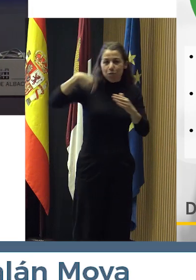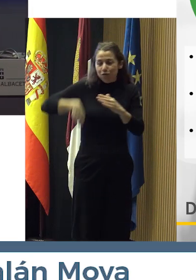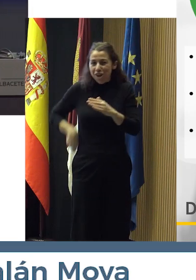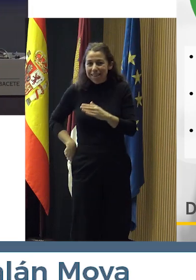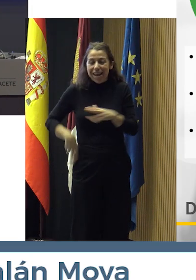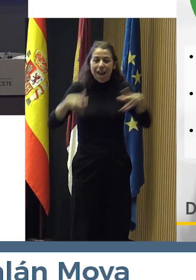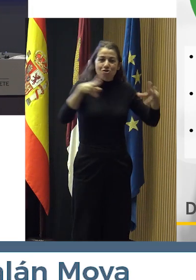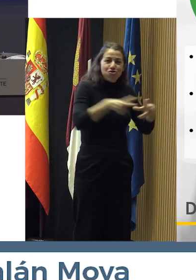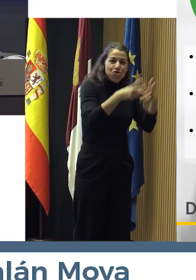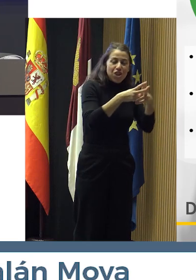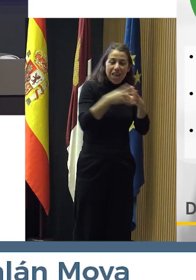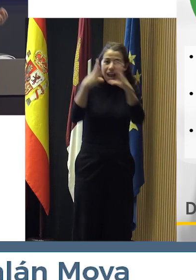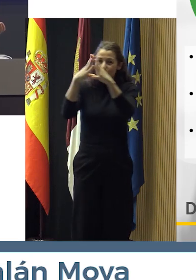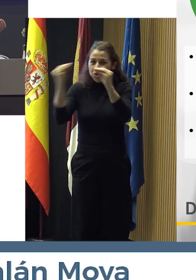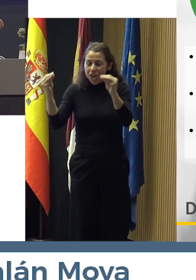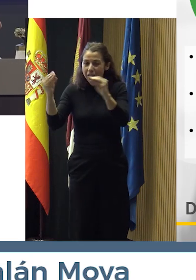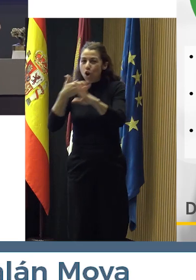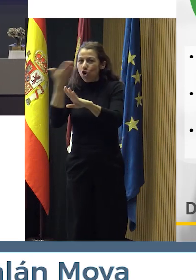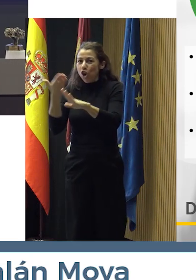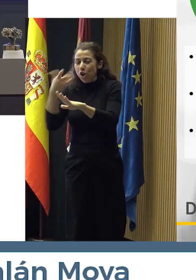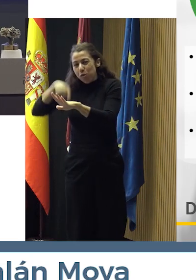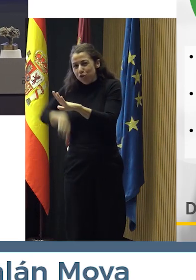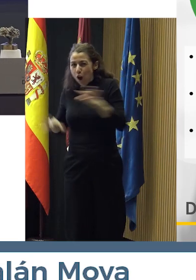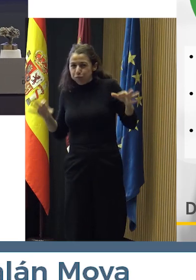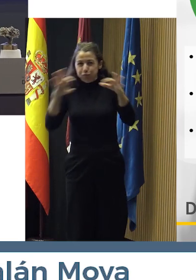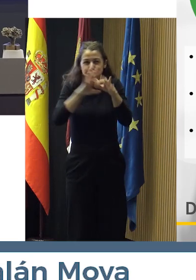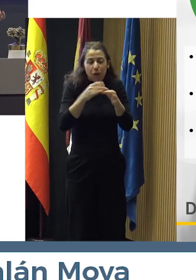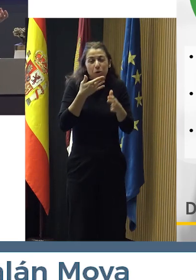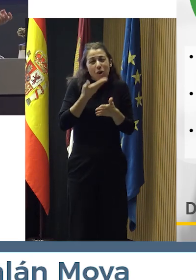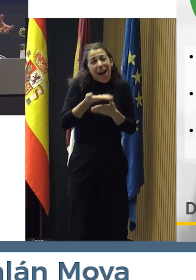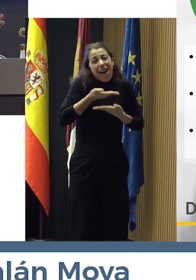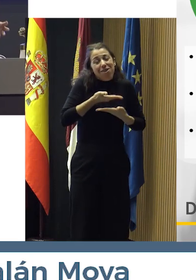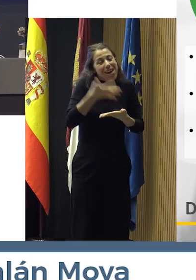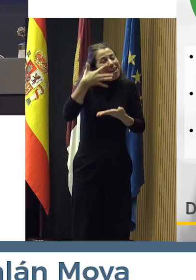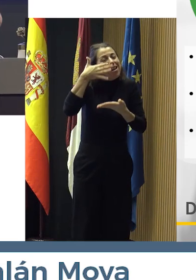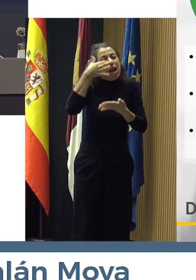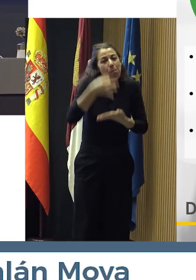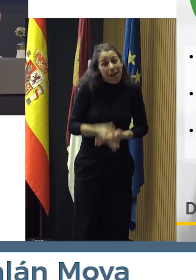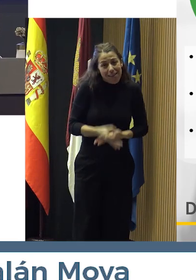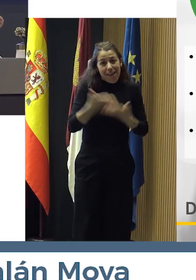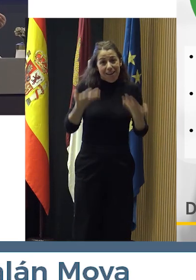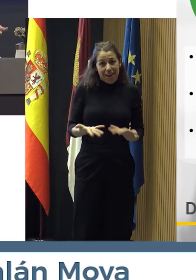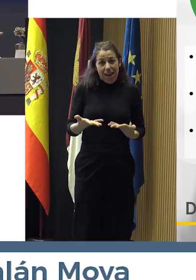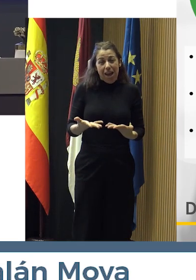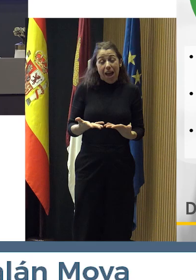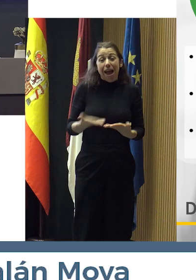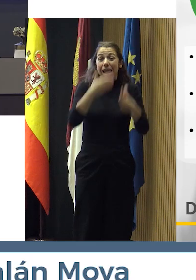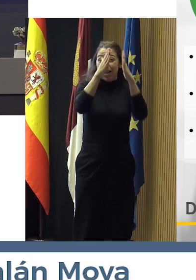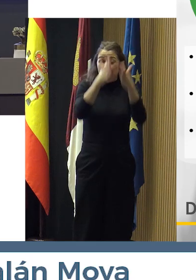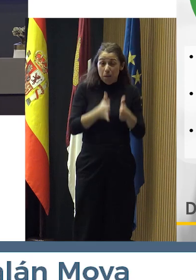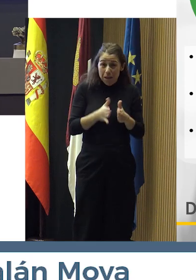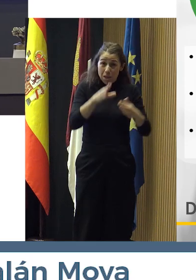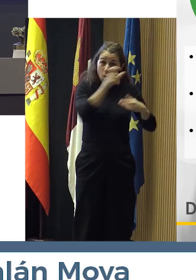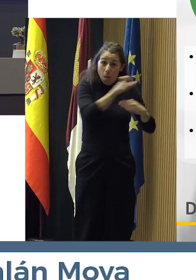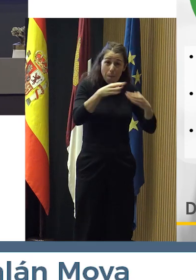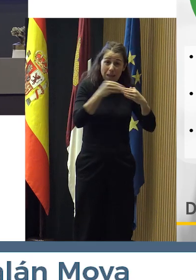la sociedad, la universidad y los colegios profesionales, porque eso es lo que va a ayudar realmente a tener un impacto real en el tratamiento de los